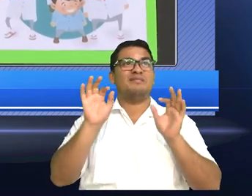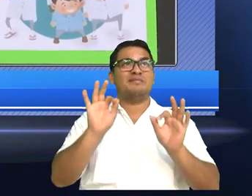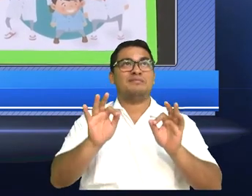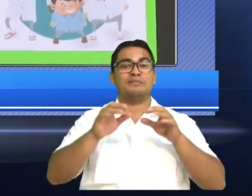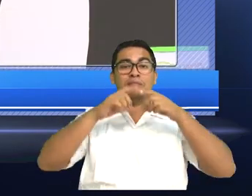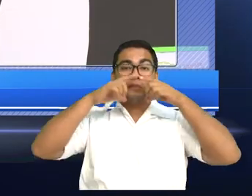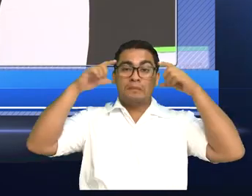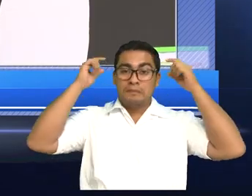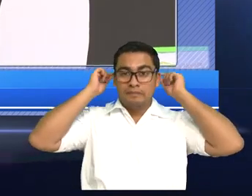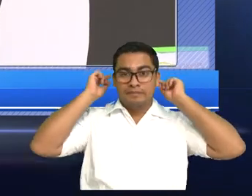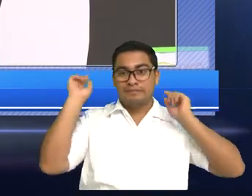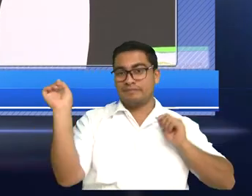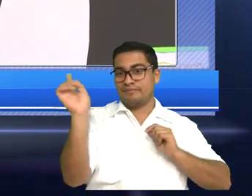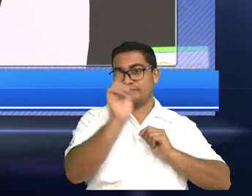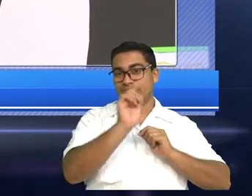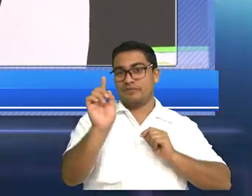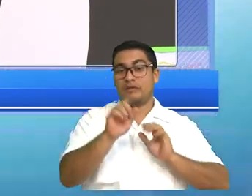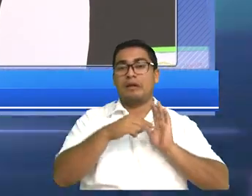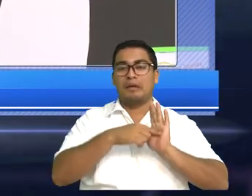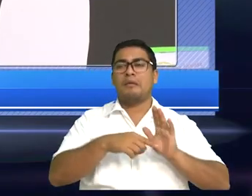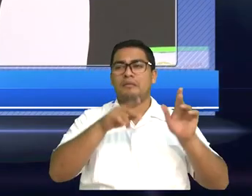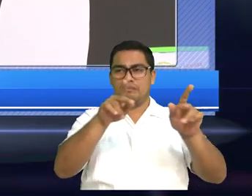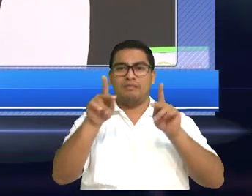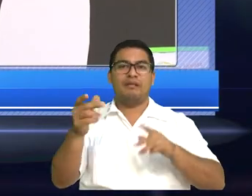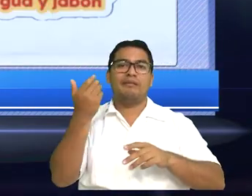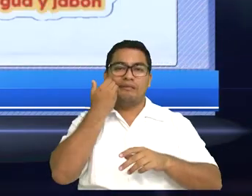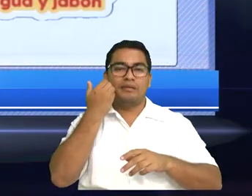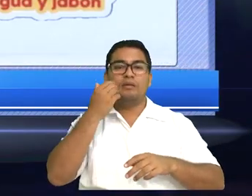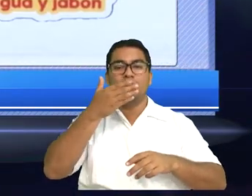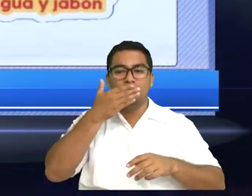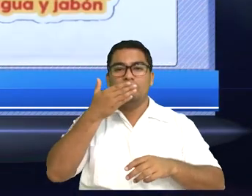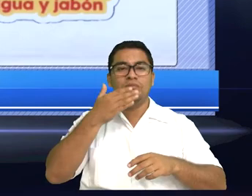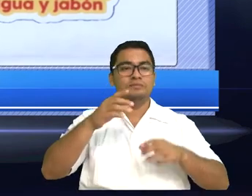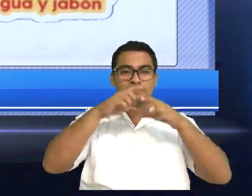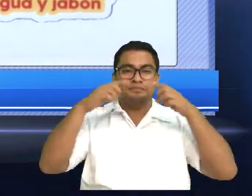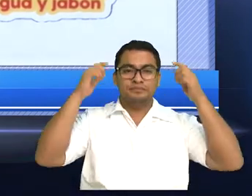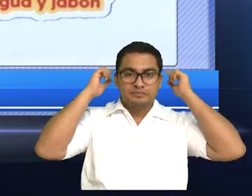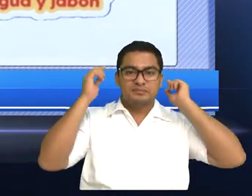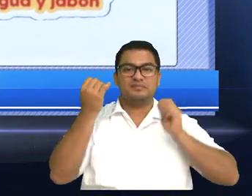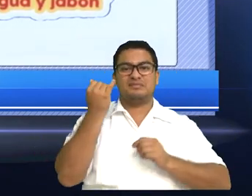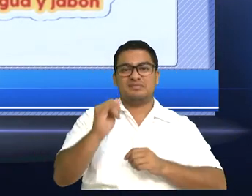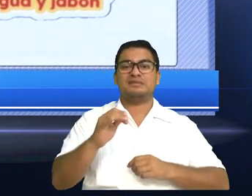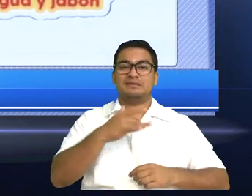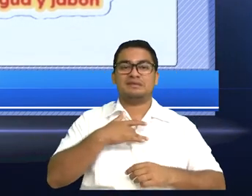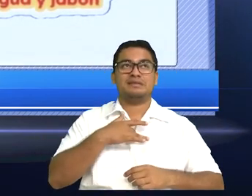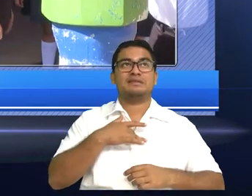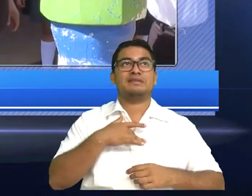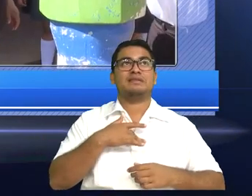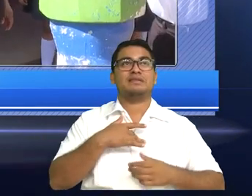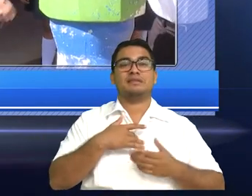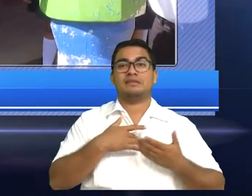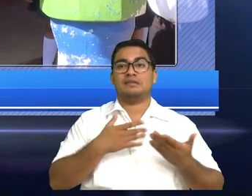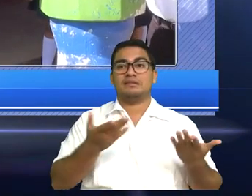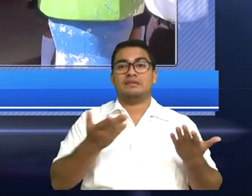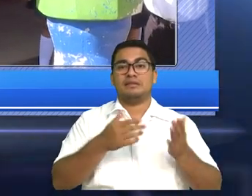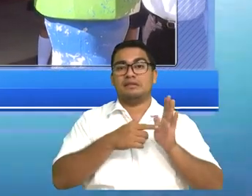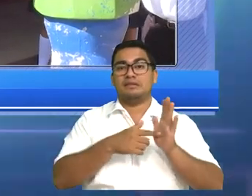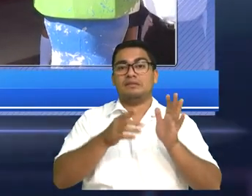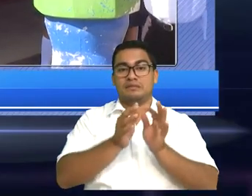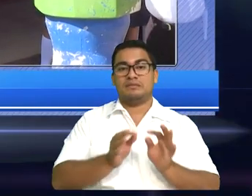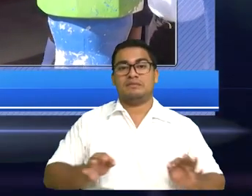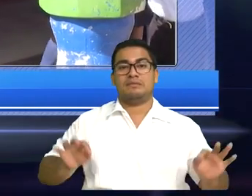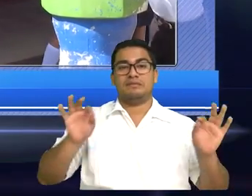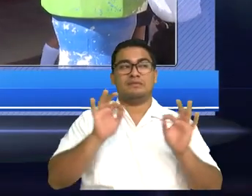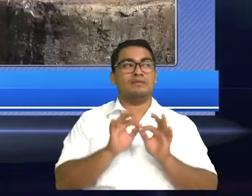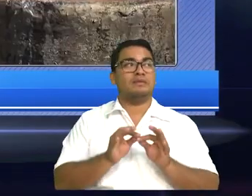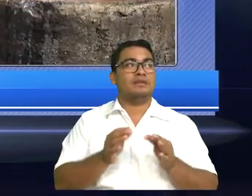que lógicamente ande con todo, que esté agripado, porque es innecesario usar una mascarilla, pues si no está enfermo la persona, ¿verdad?